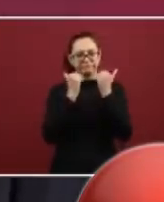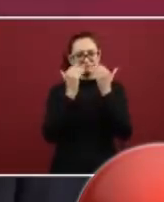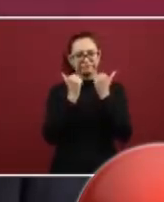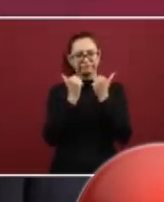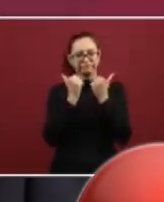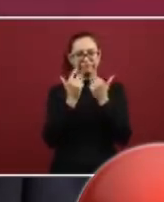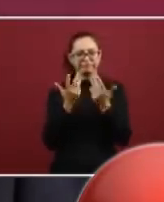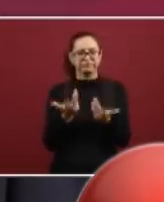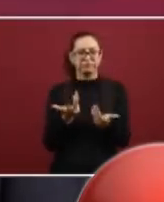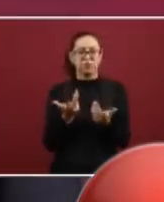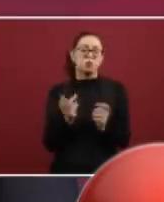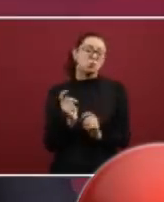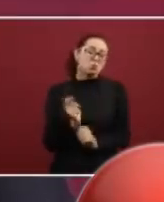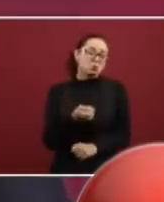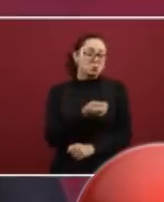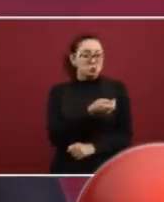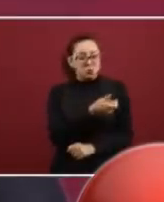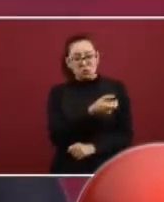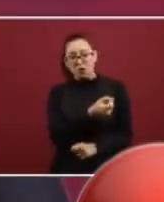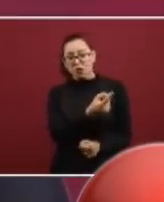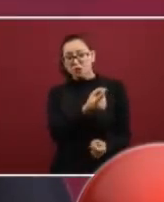o no lo suficiente.